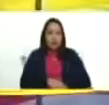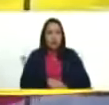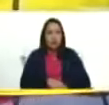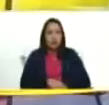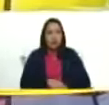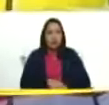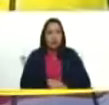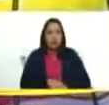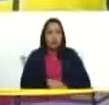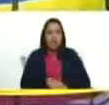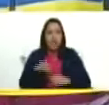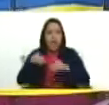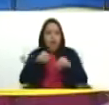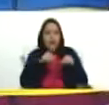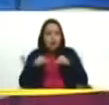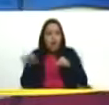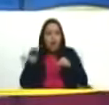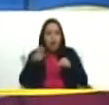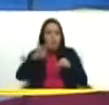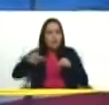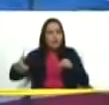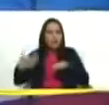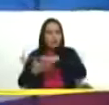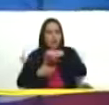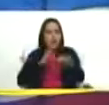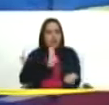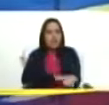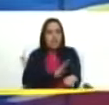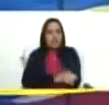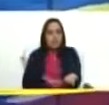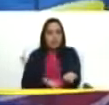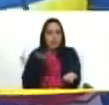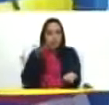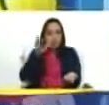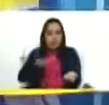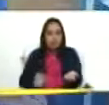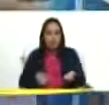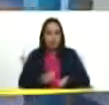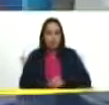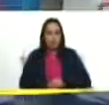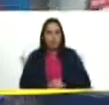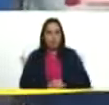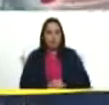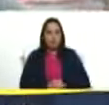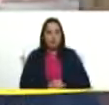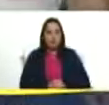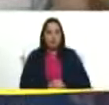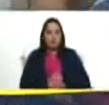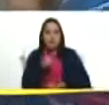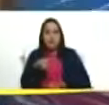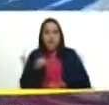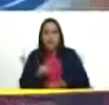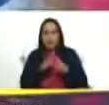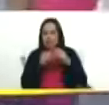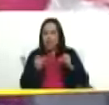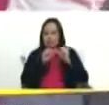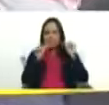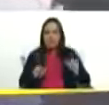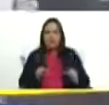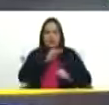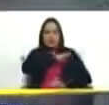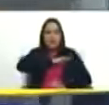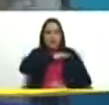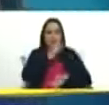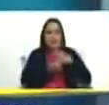glicemia, pacientes con tensión arterial. Tenemos la instalación, porque todo el sistema de emisiones está